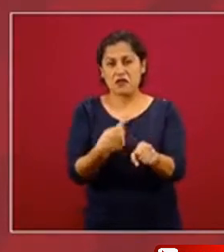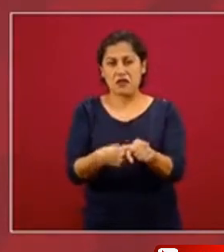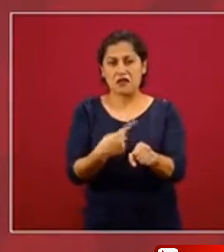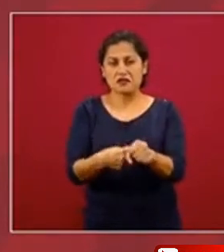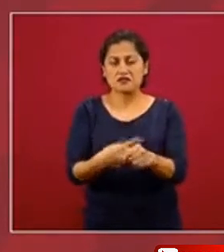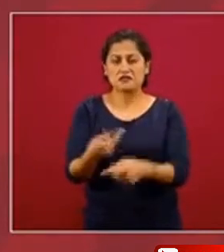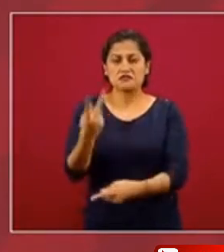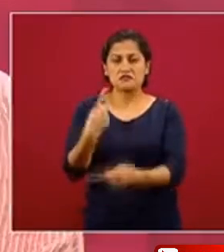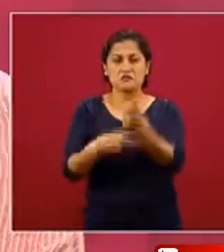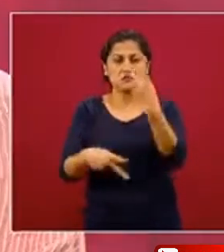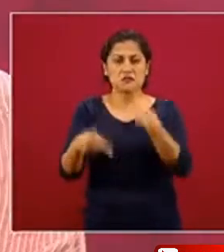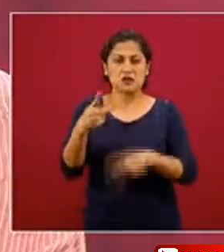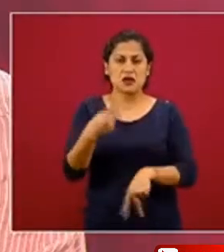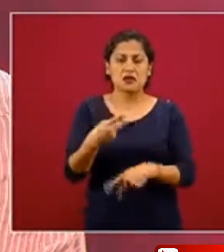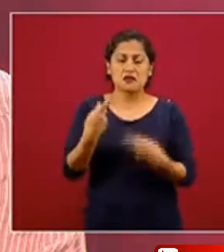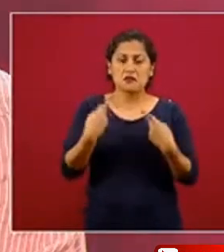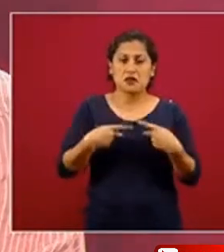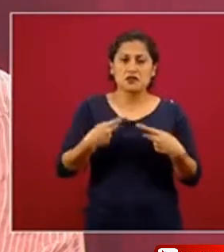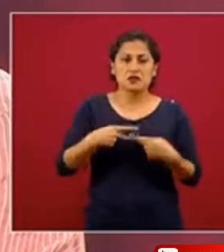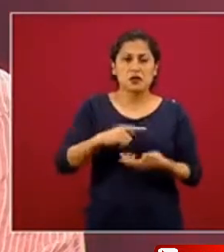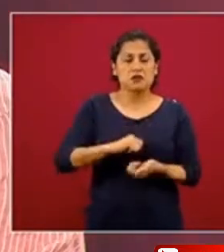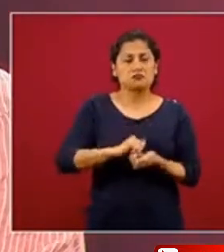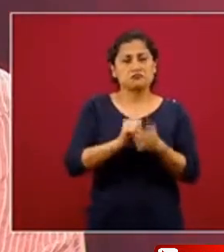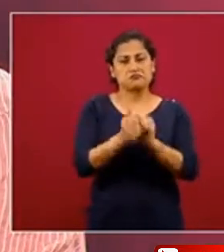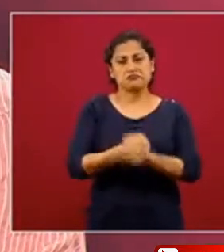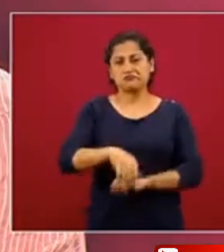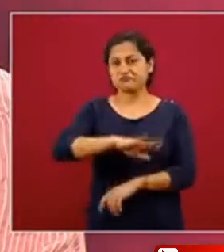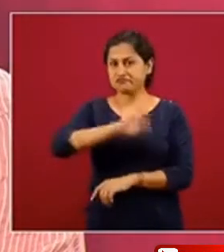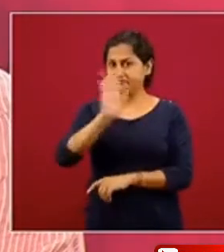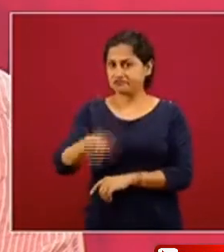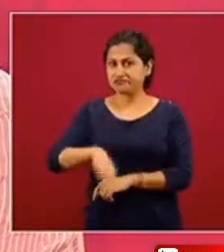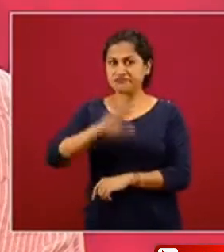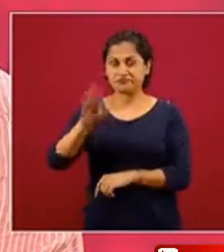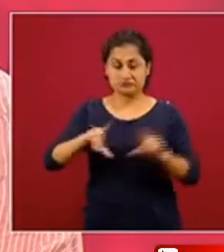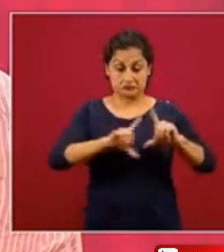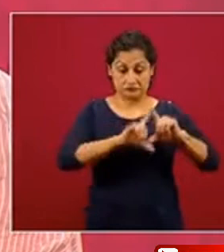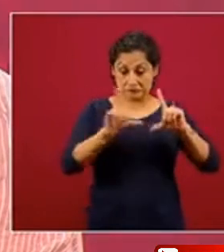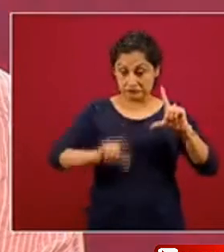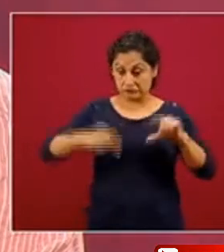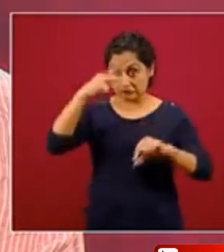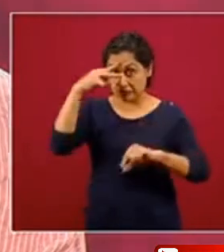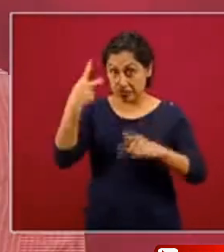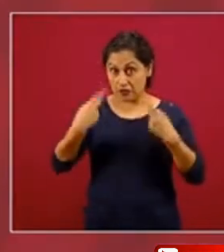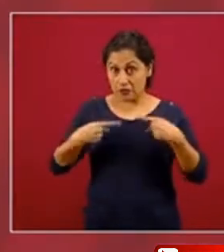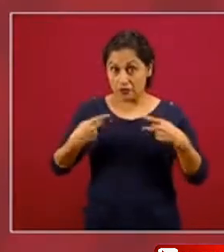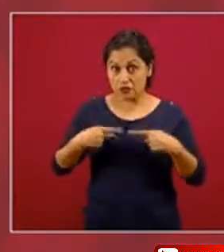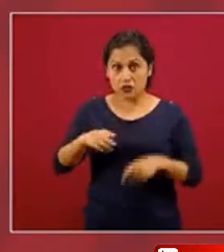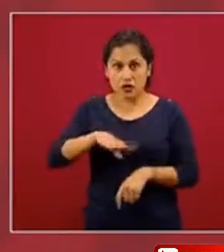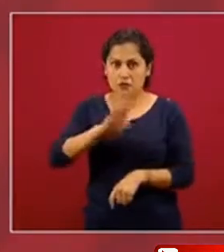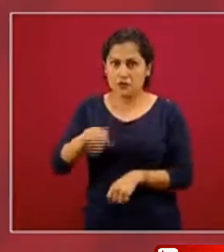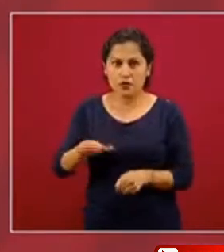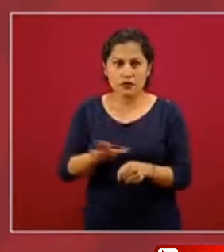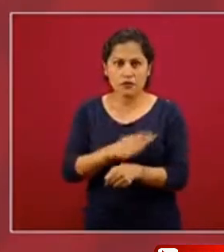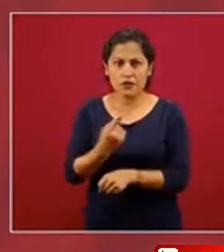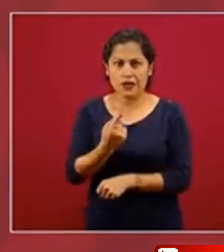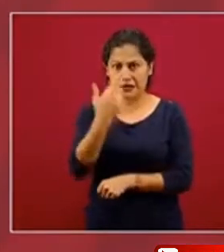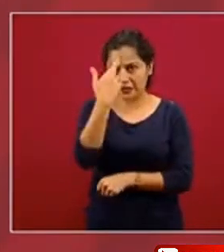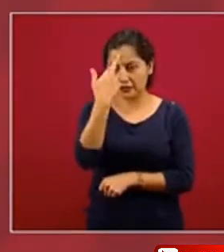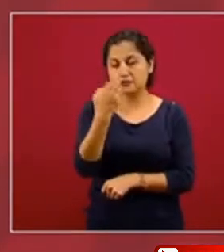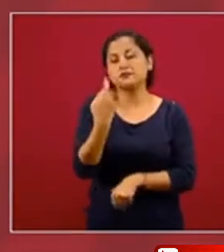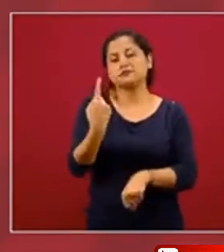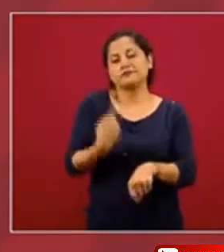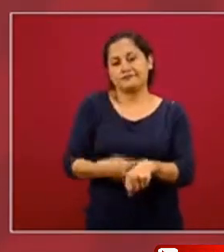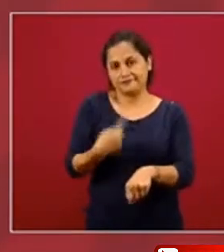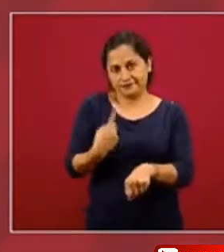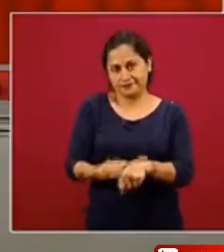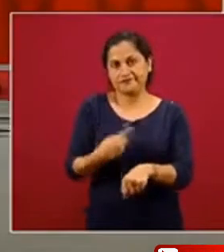importante mortalidad, y la mitad de la mortalidad en México está dada por enfermedades crónicas que a su vez se relacionan